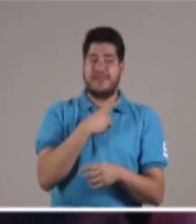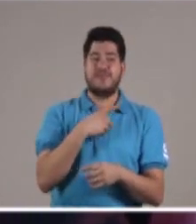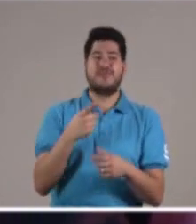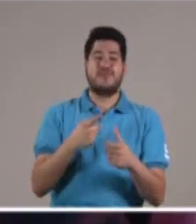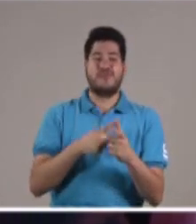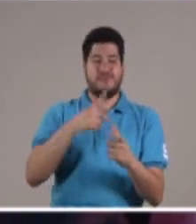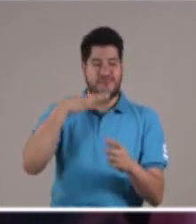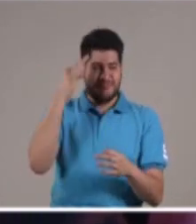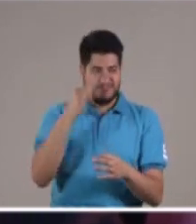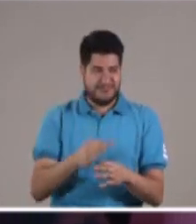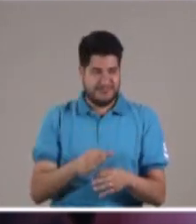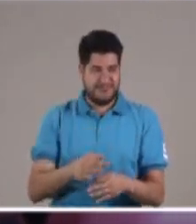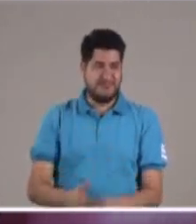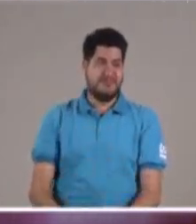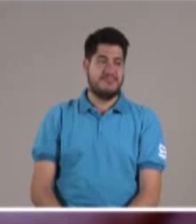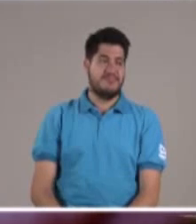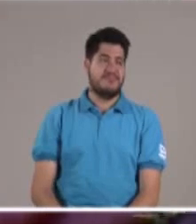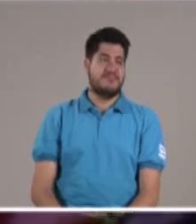vehemencia